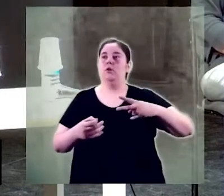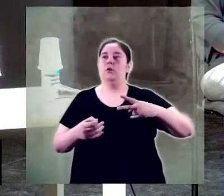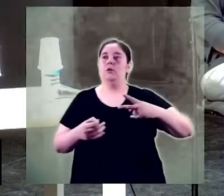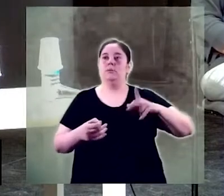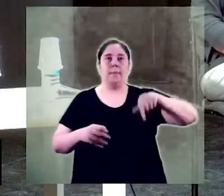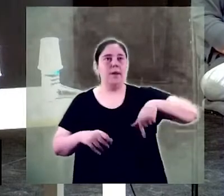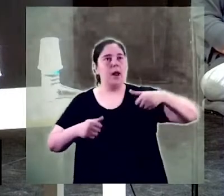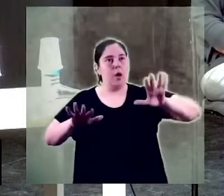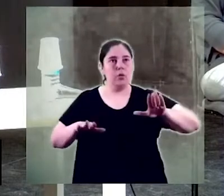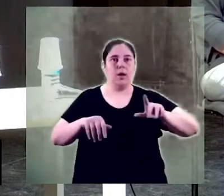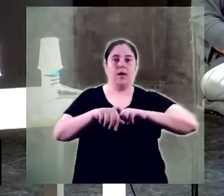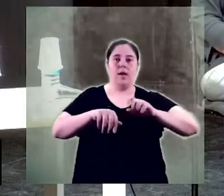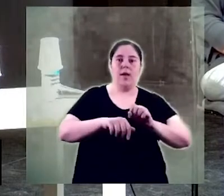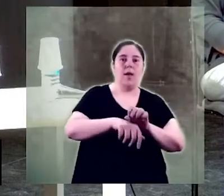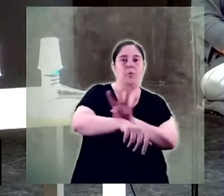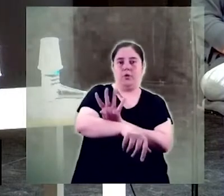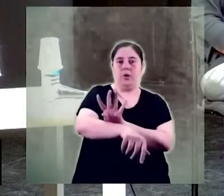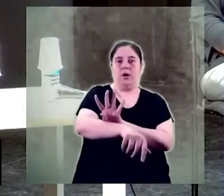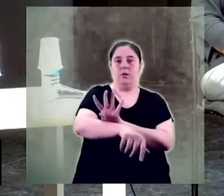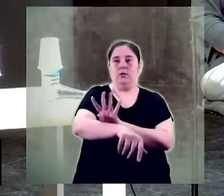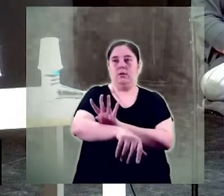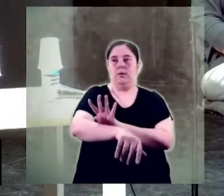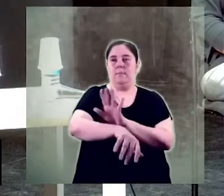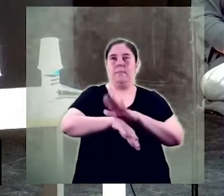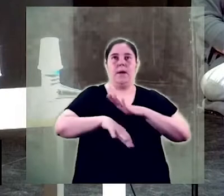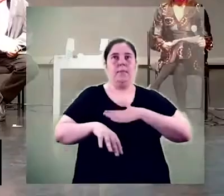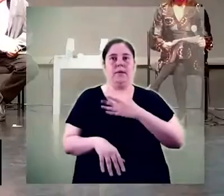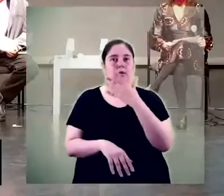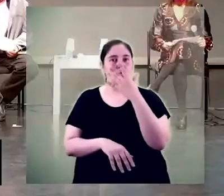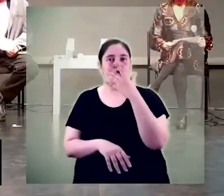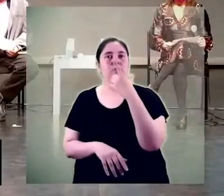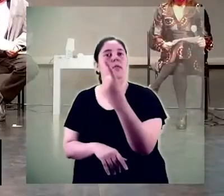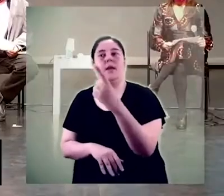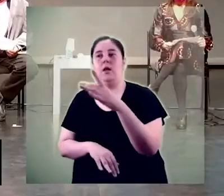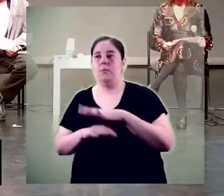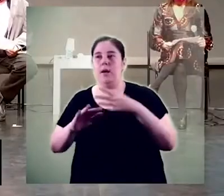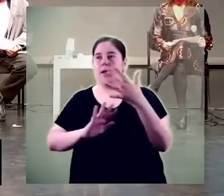al final era la única forma de ser sincera hablando de estos temas.